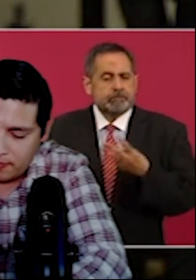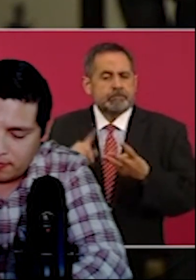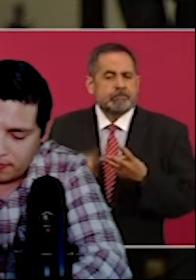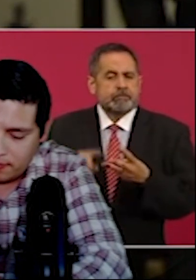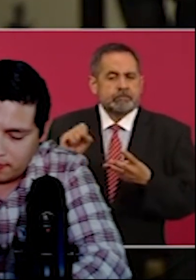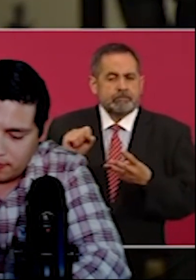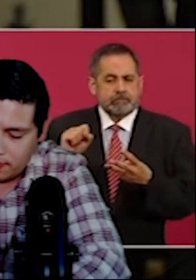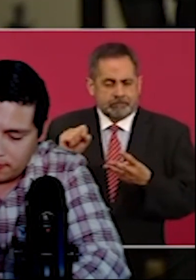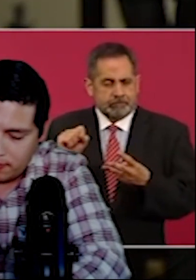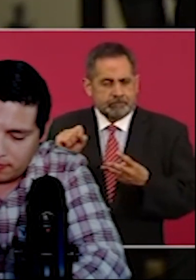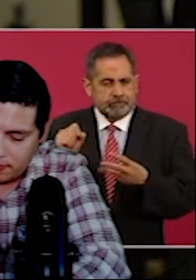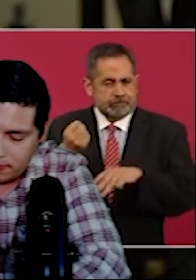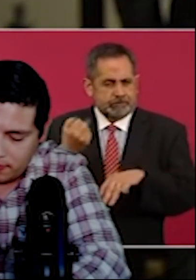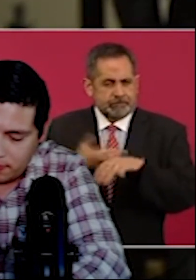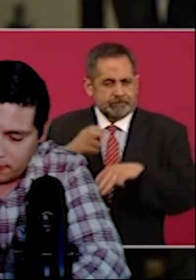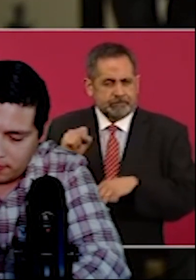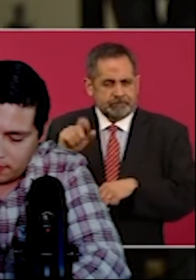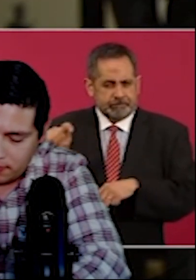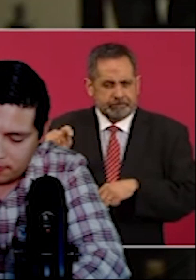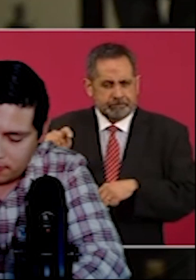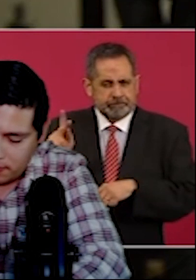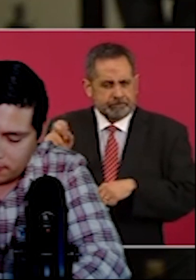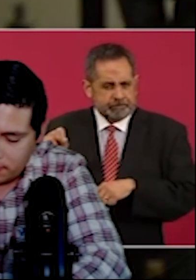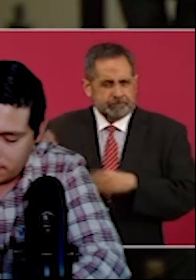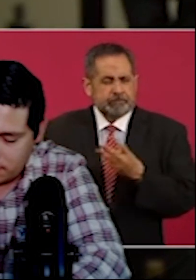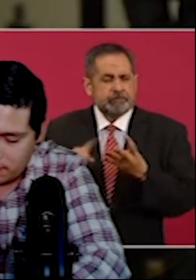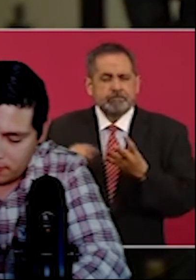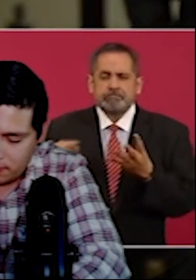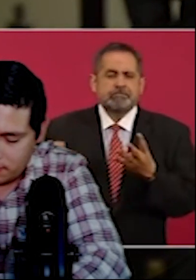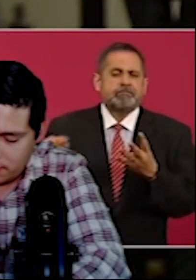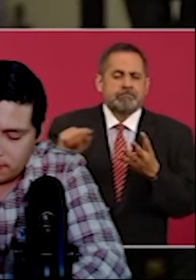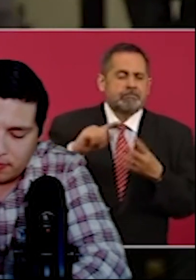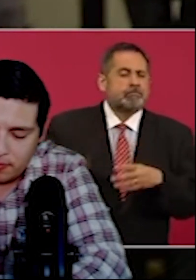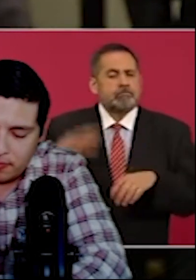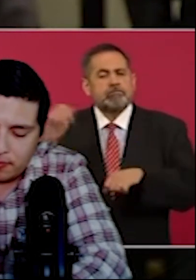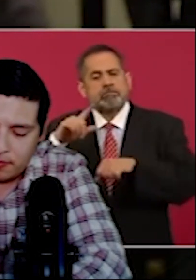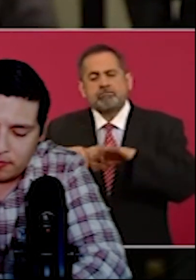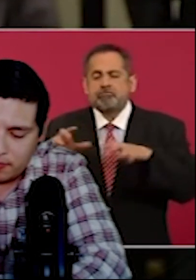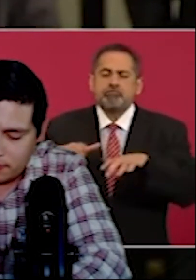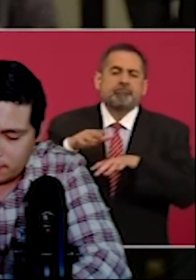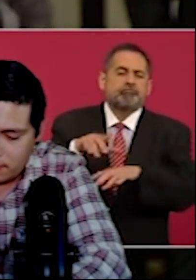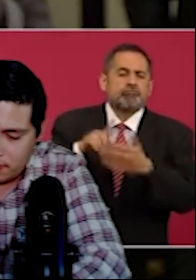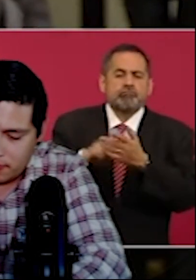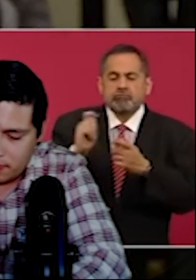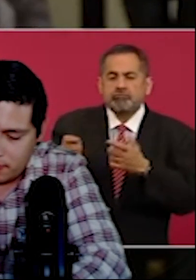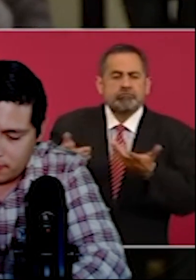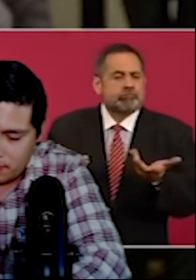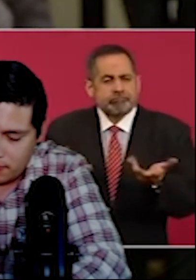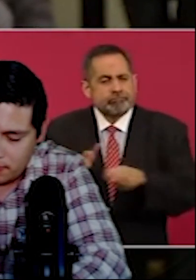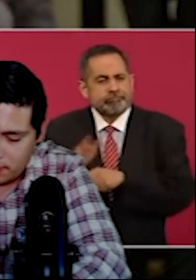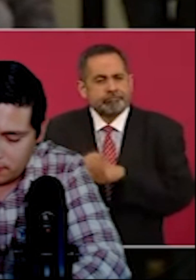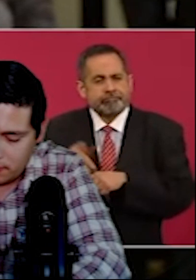del Trabajo y de todas las áreas de su gobierno, el gobierno federal, respecto de cuál